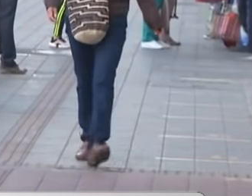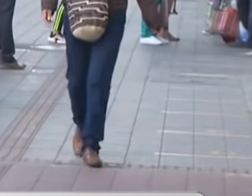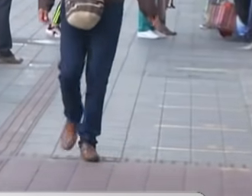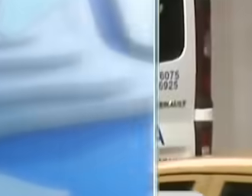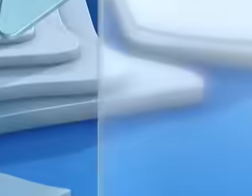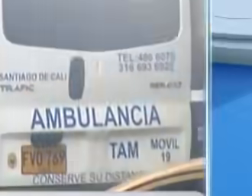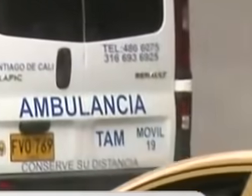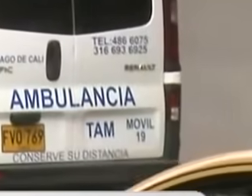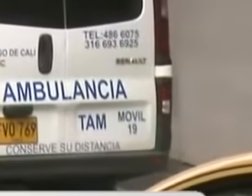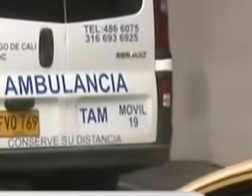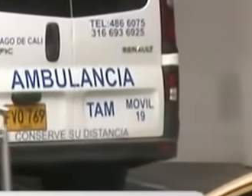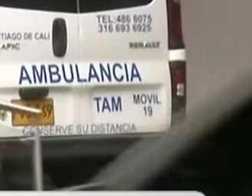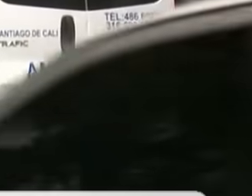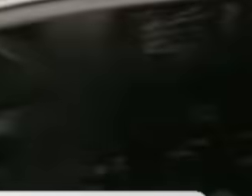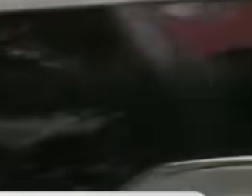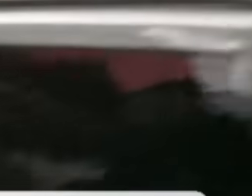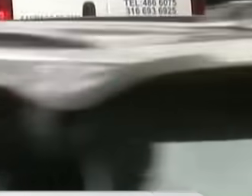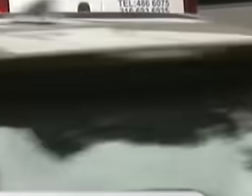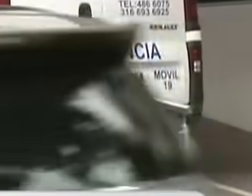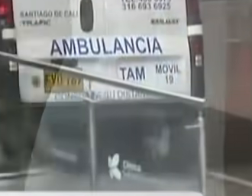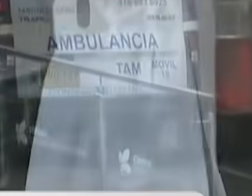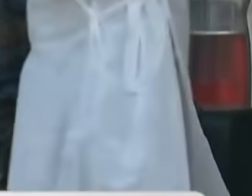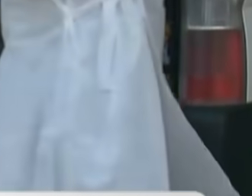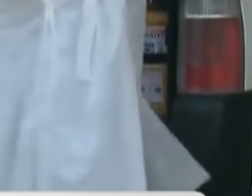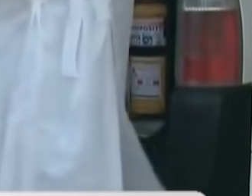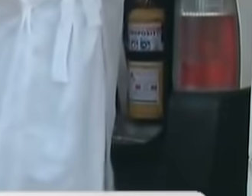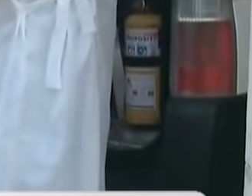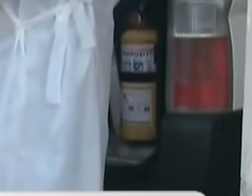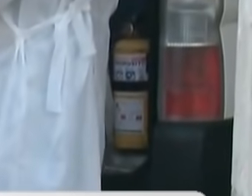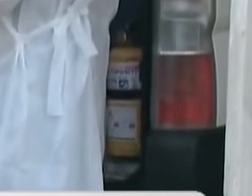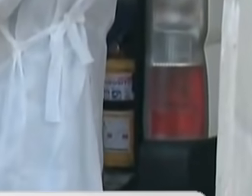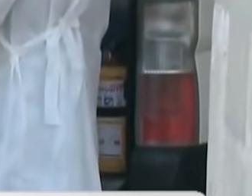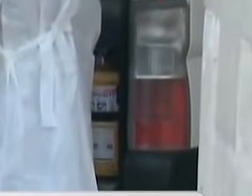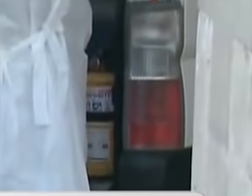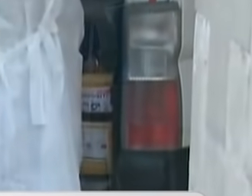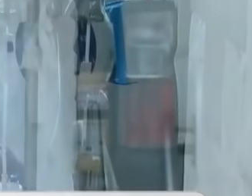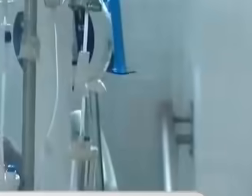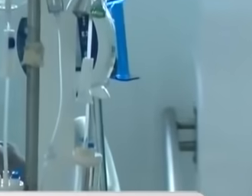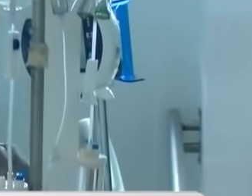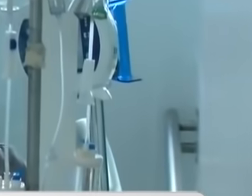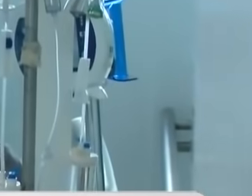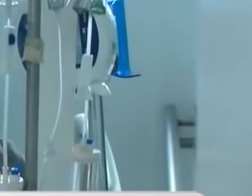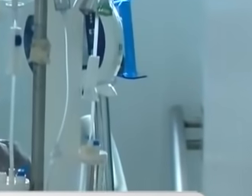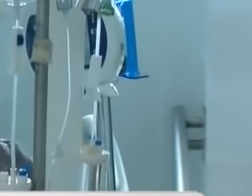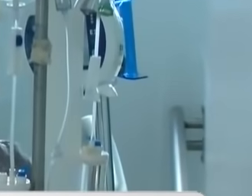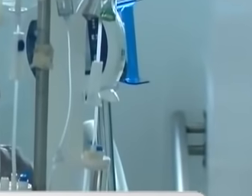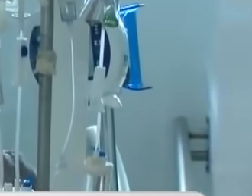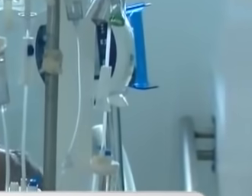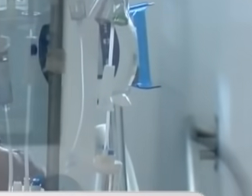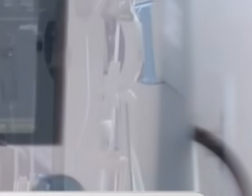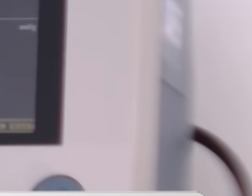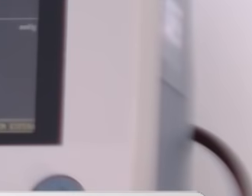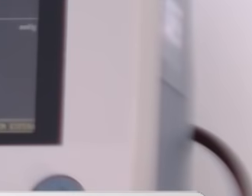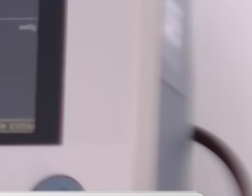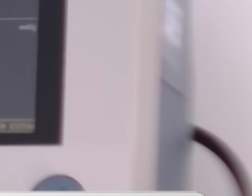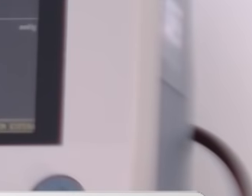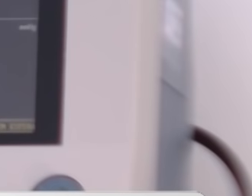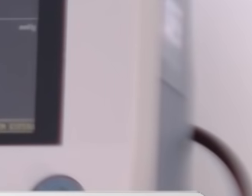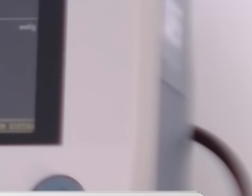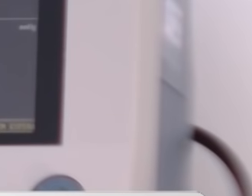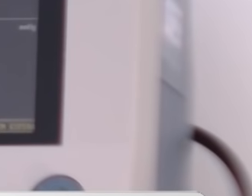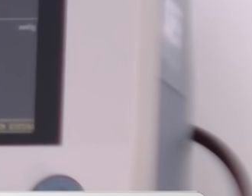general. Alarmante situación de las UCI en Bogotá. Solo habría 116